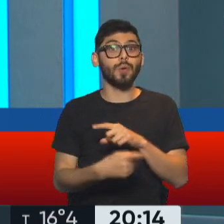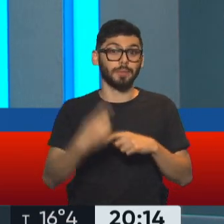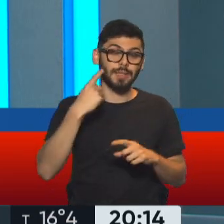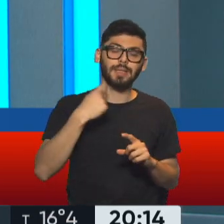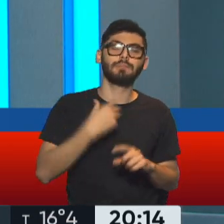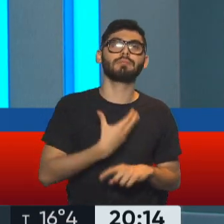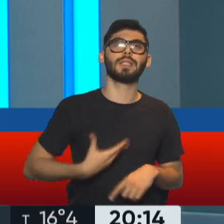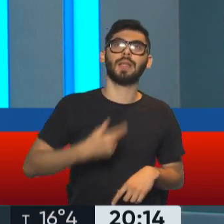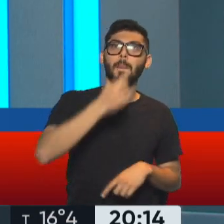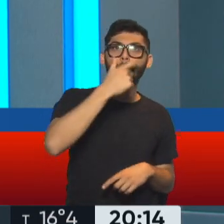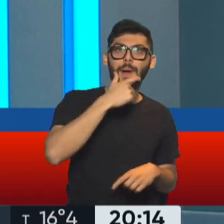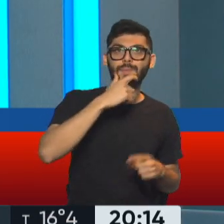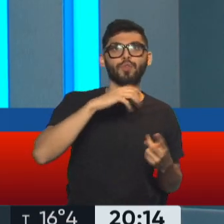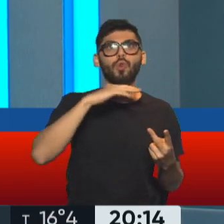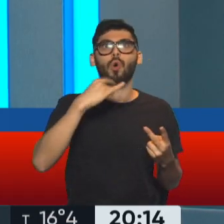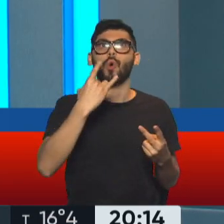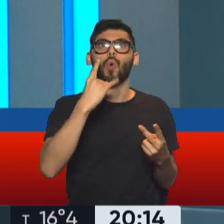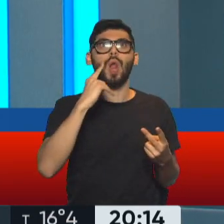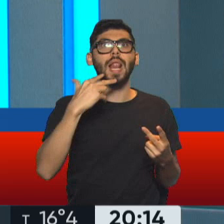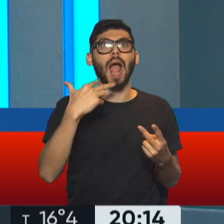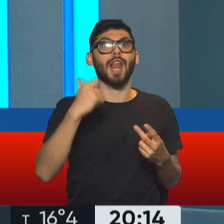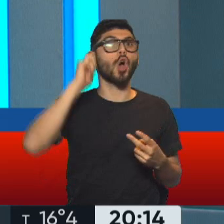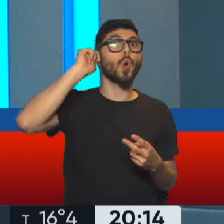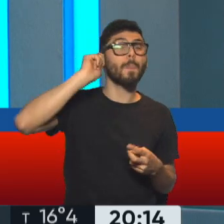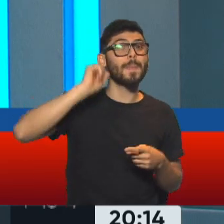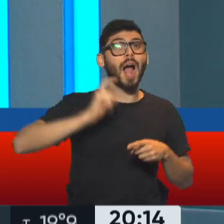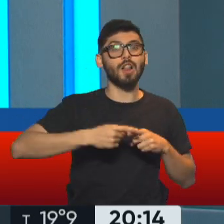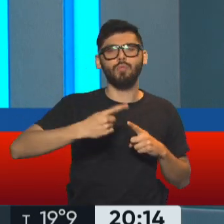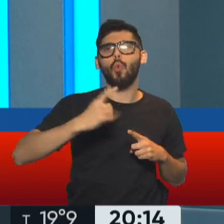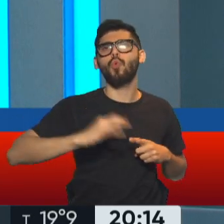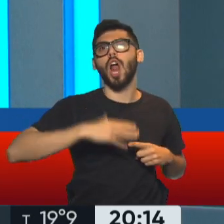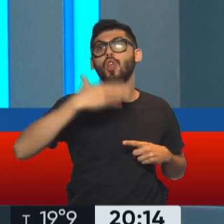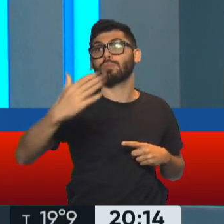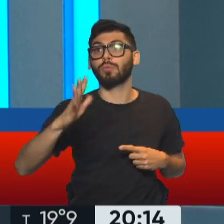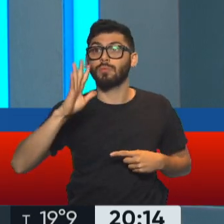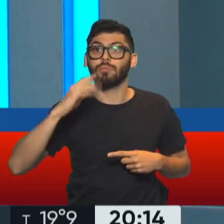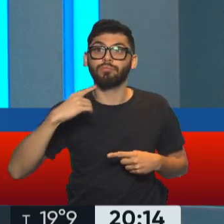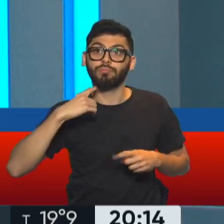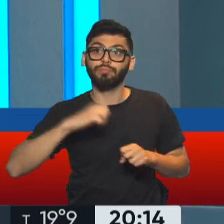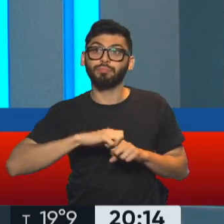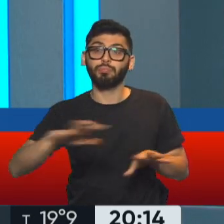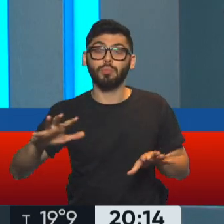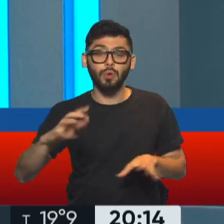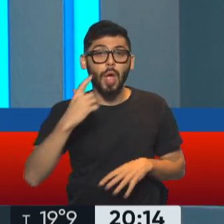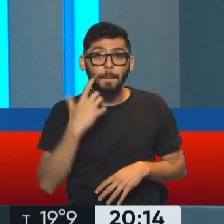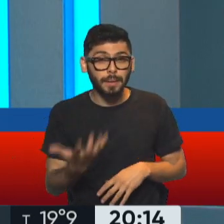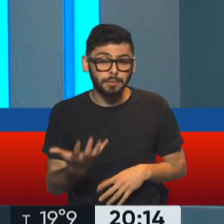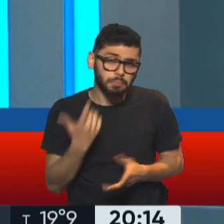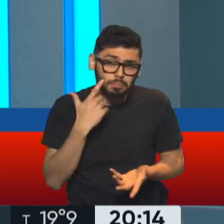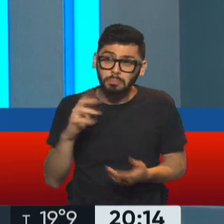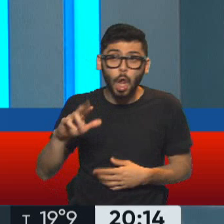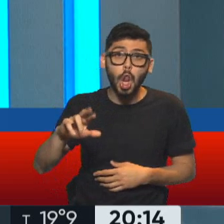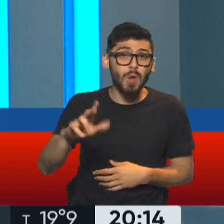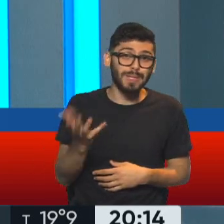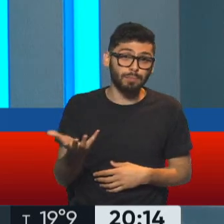el presidente, Juliana festejaba su cumpleaños y al año se sabía. Y yo creo que hubiera sido más o menos lo mismo.